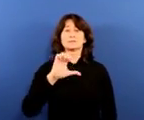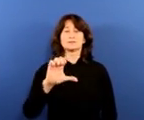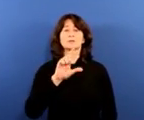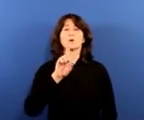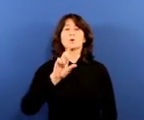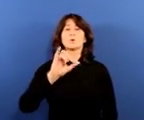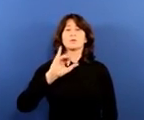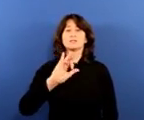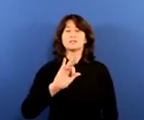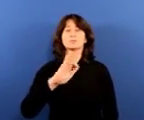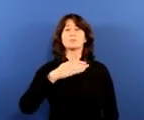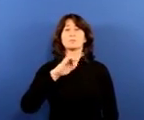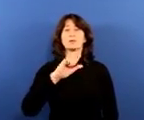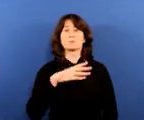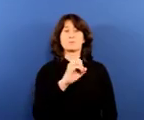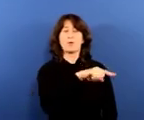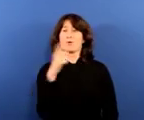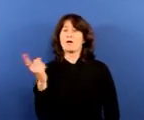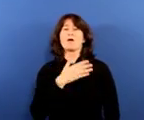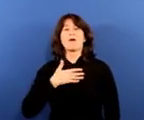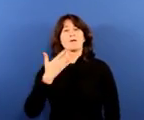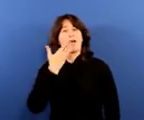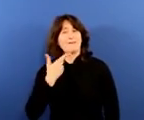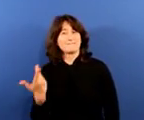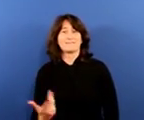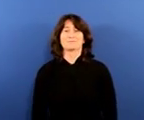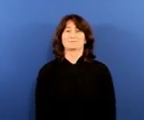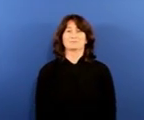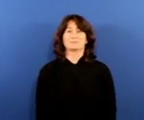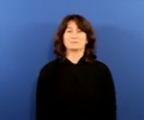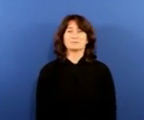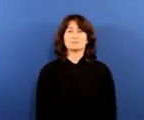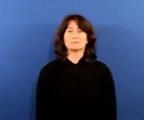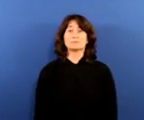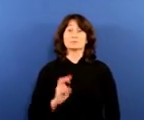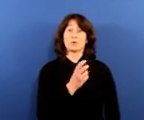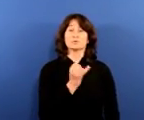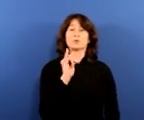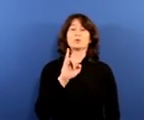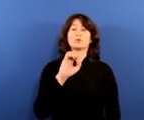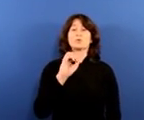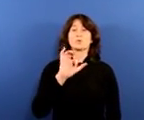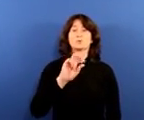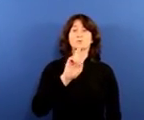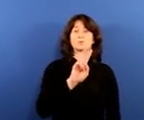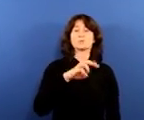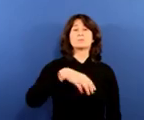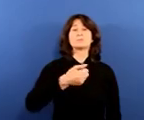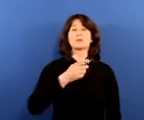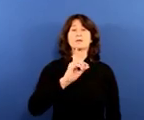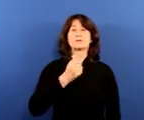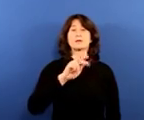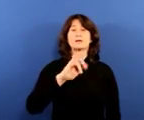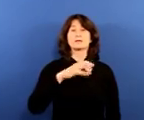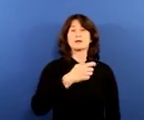Josu Madariaga, también han asistido al encuentro. Aristondo y Madariaga han subrayado dos grandes hitos alcanzados por la científica